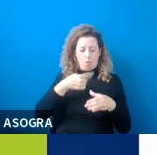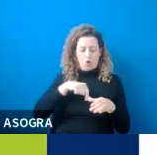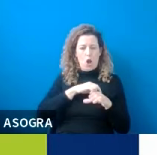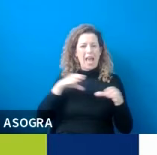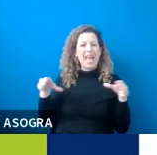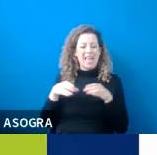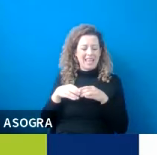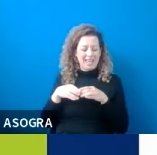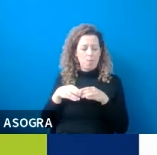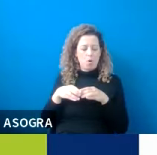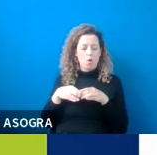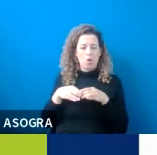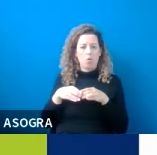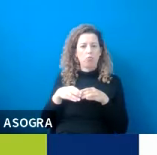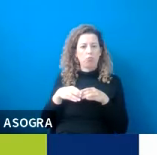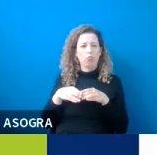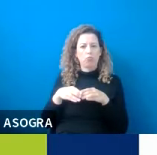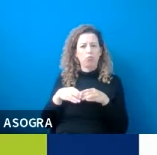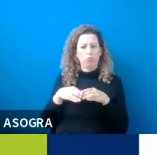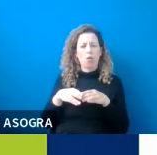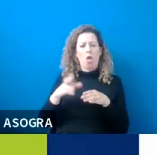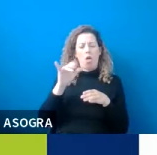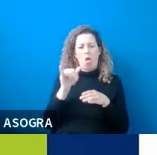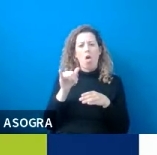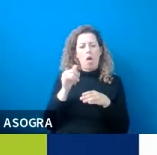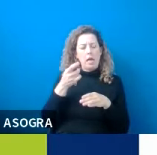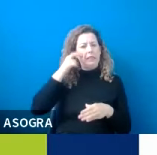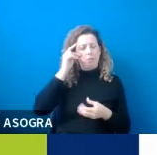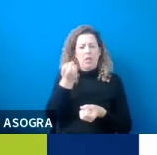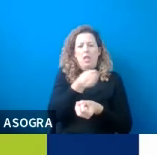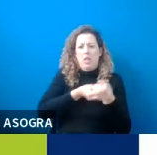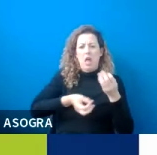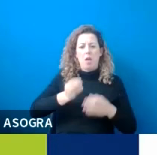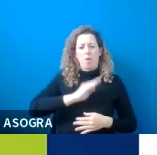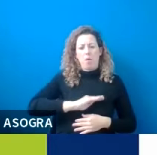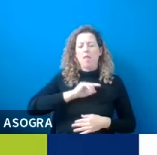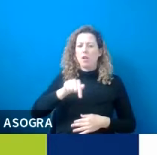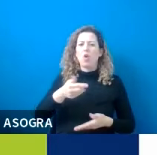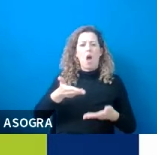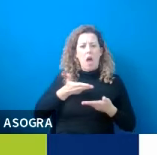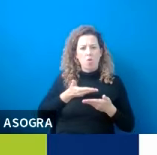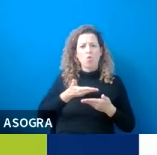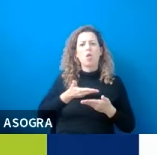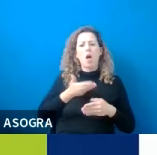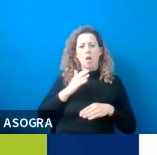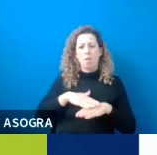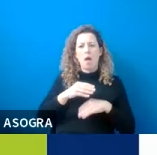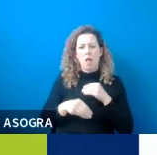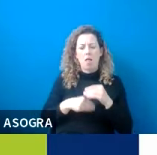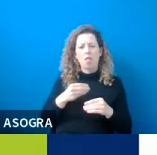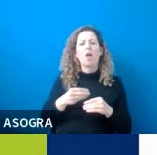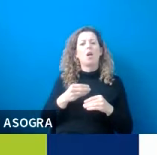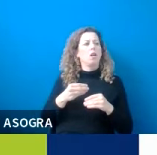equipo donde compartimos muchísimas experiencias entre nosotros y eso ayuda siempre a implicar más a los profesionales en el